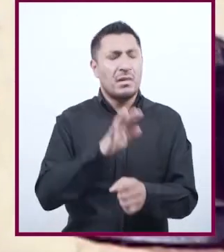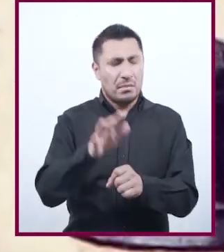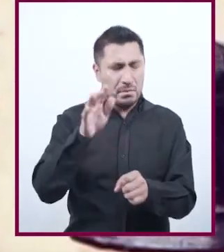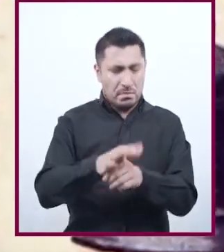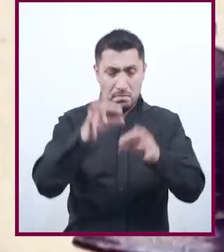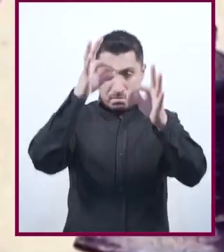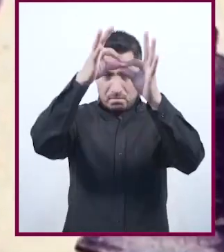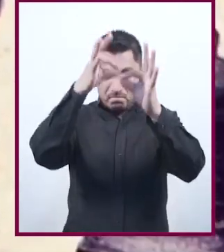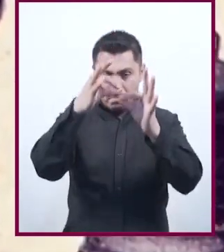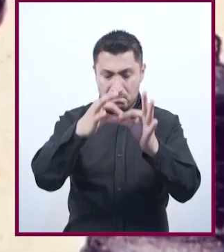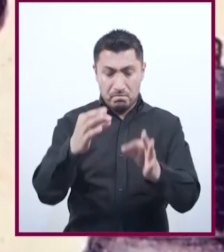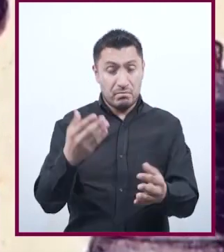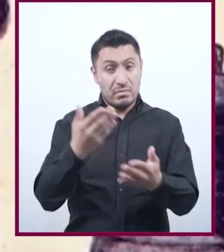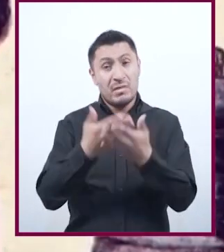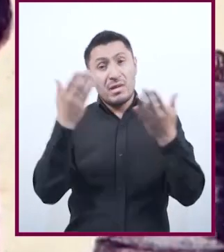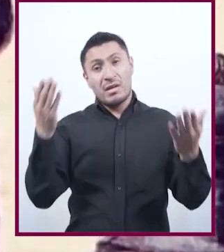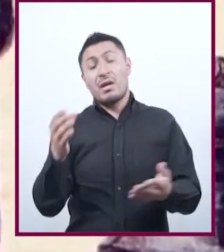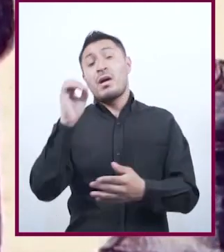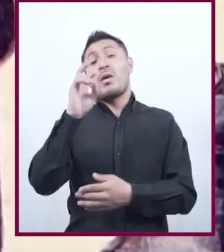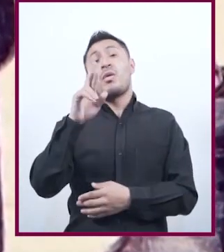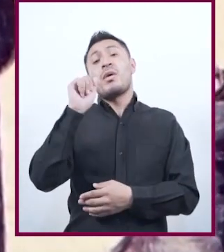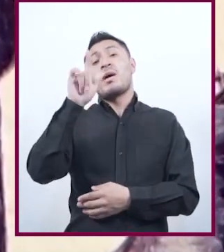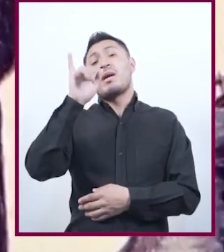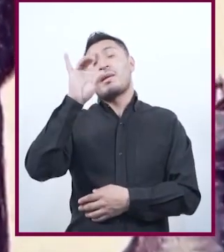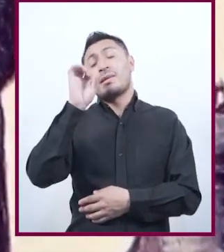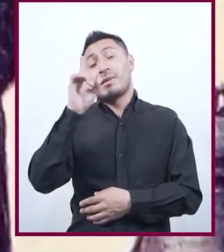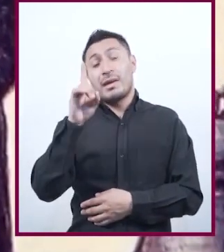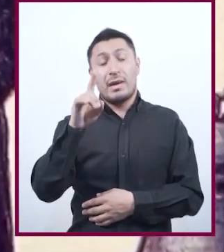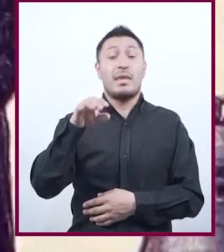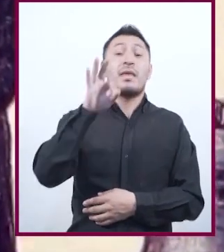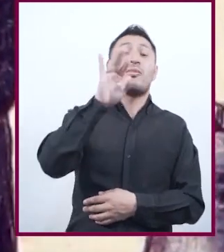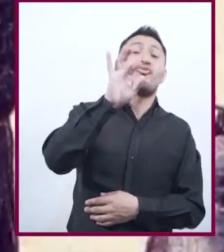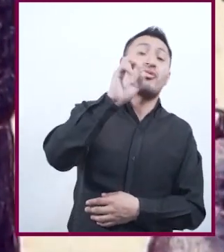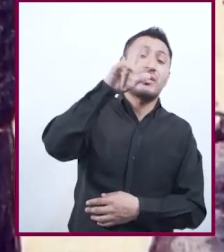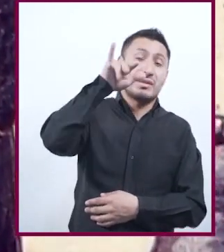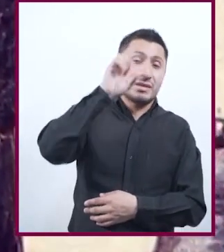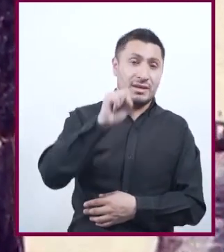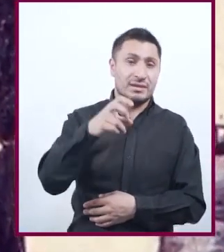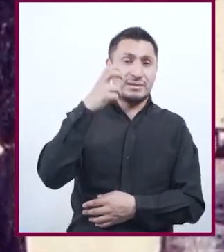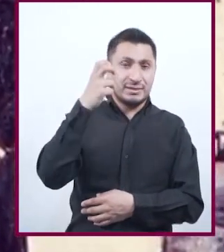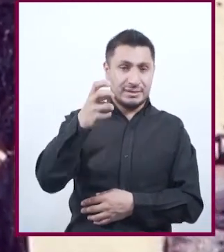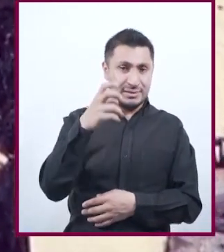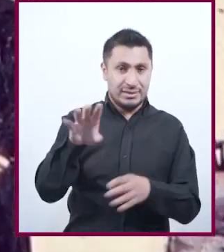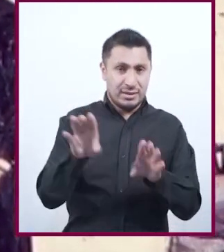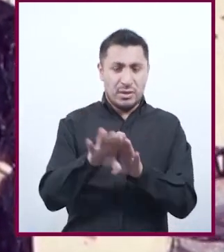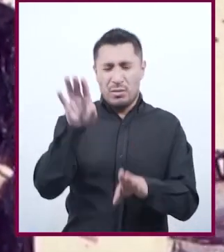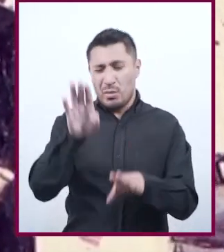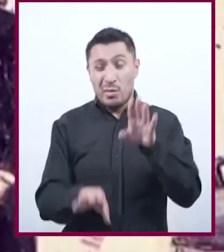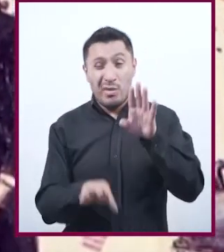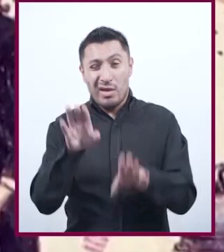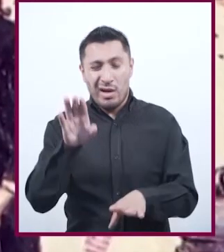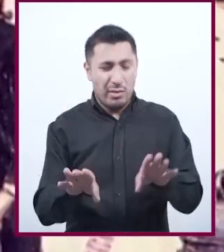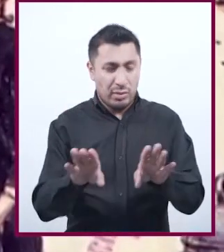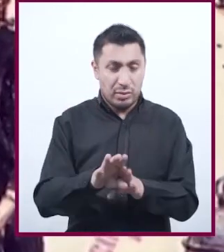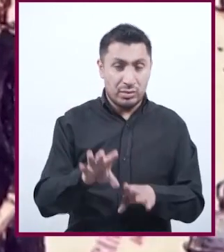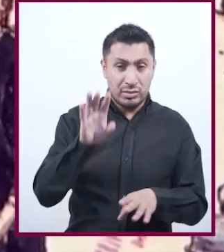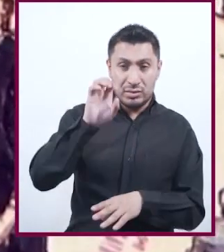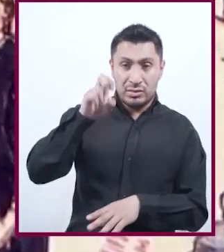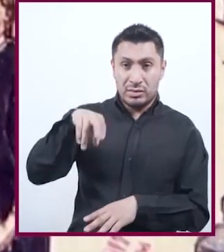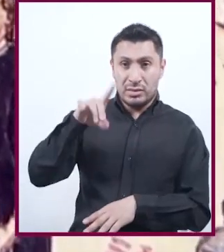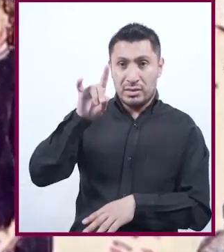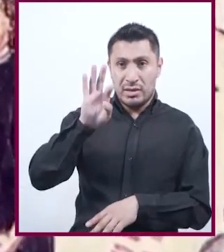las fuentes de esta índole, a veces son endebles, ¿no? La memoria humana es muy